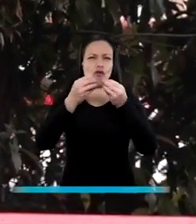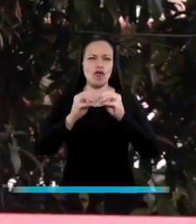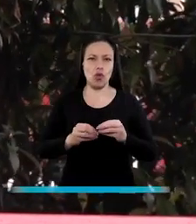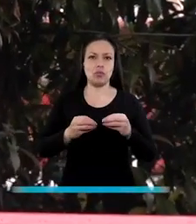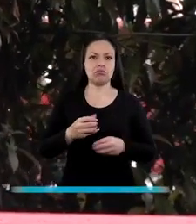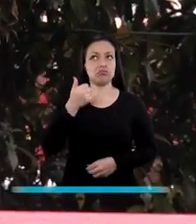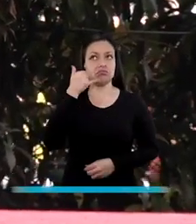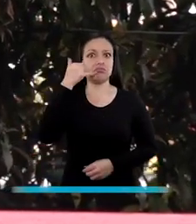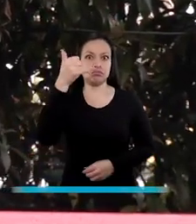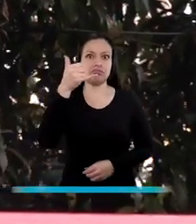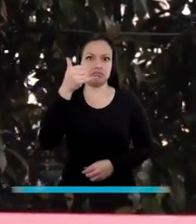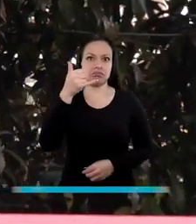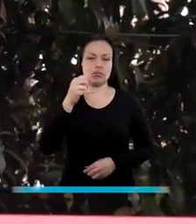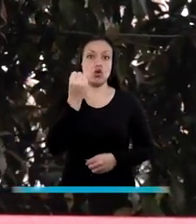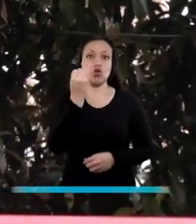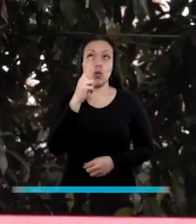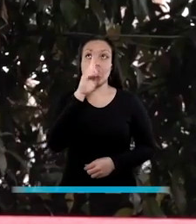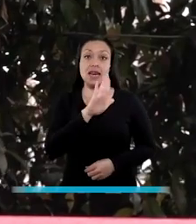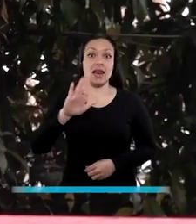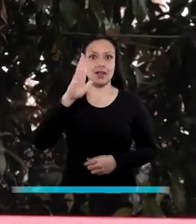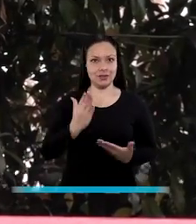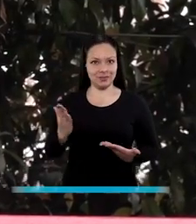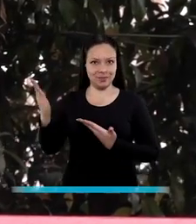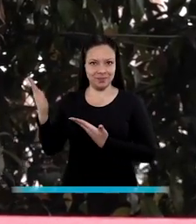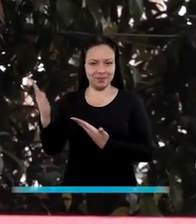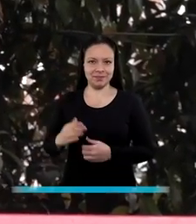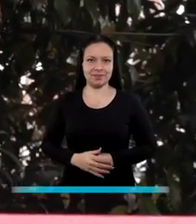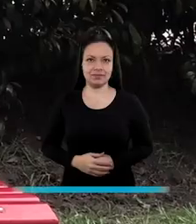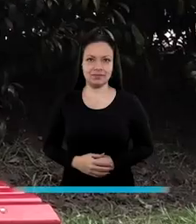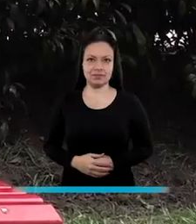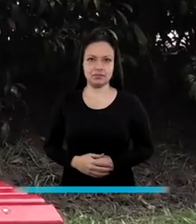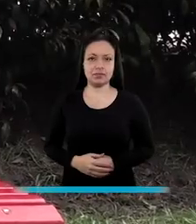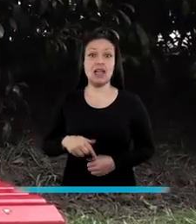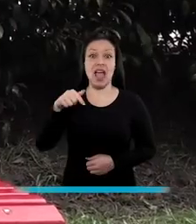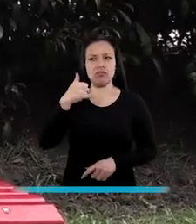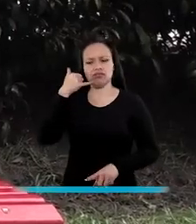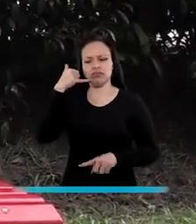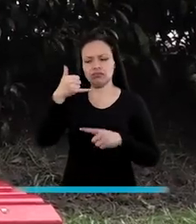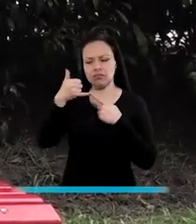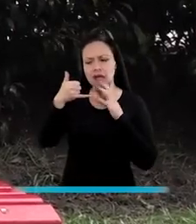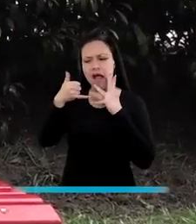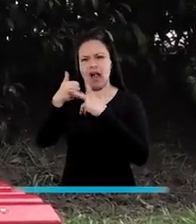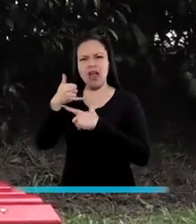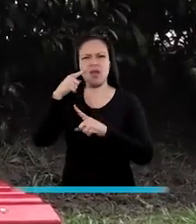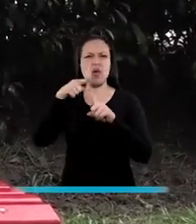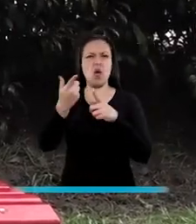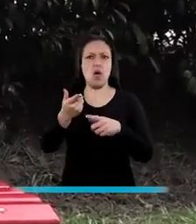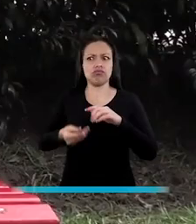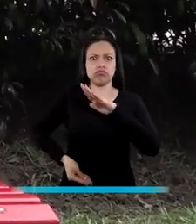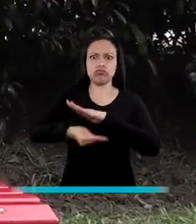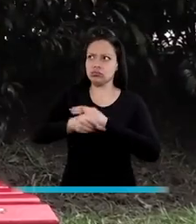de la línea gratuita nacional 01 8000 940 808 llámenos para denunciar casos de corrupción y